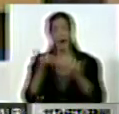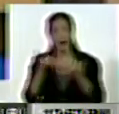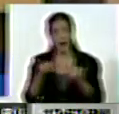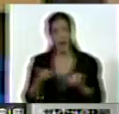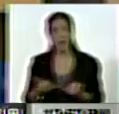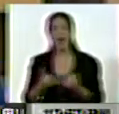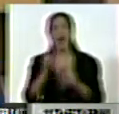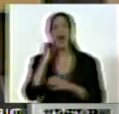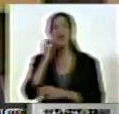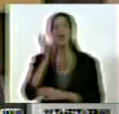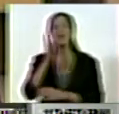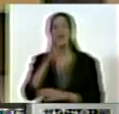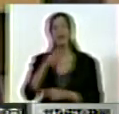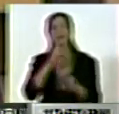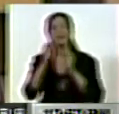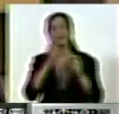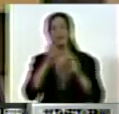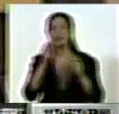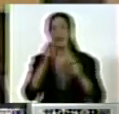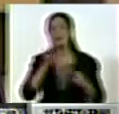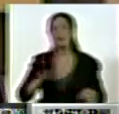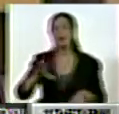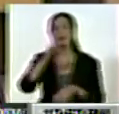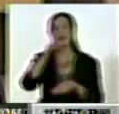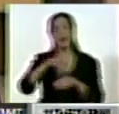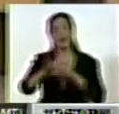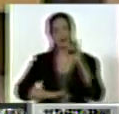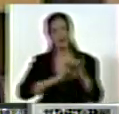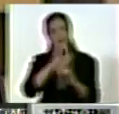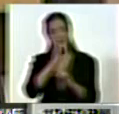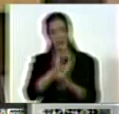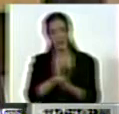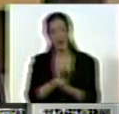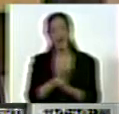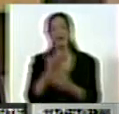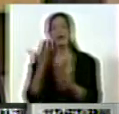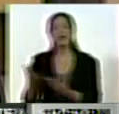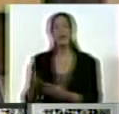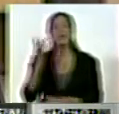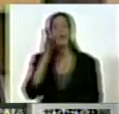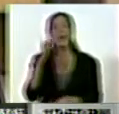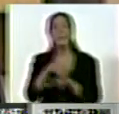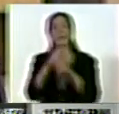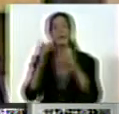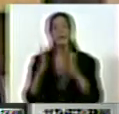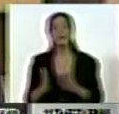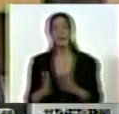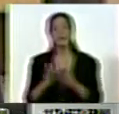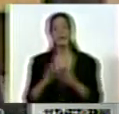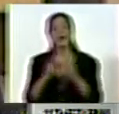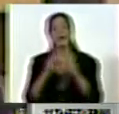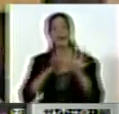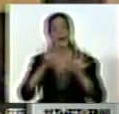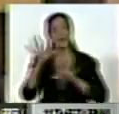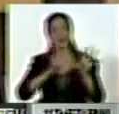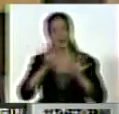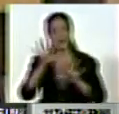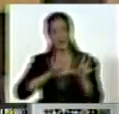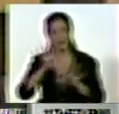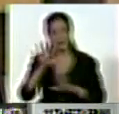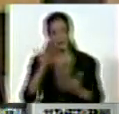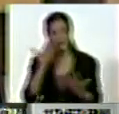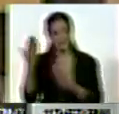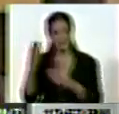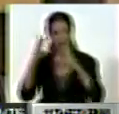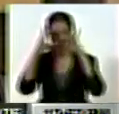una conferencia de prensa con medios nacionales e internacionales por parte de la ministra del Poder Popular de Relaciones Exteriores,